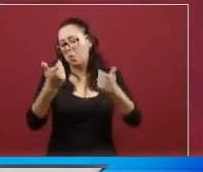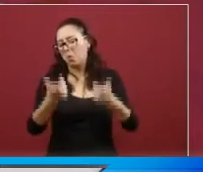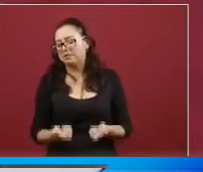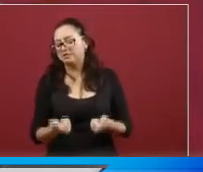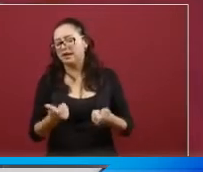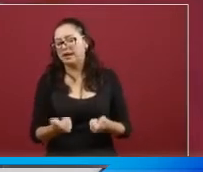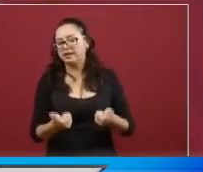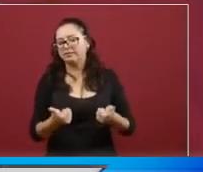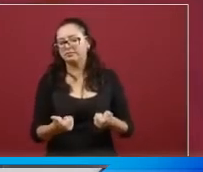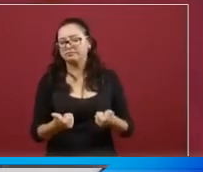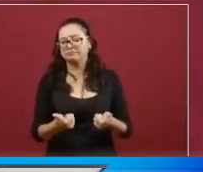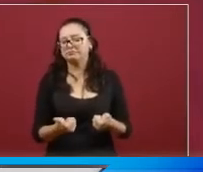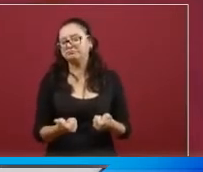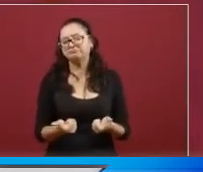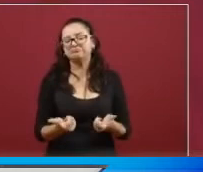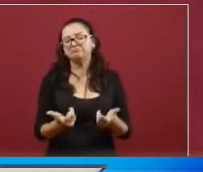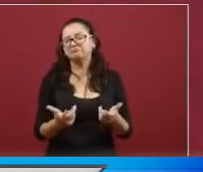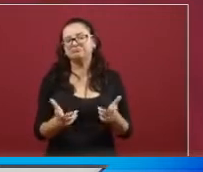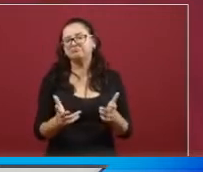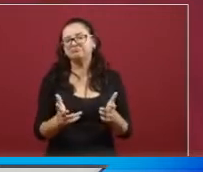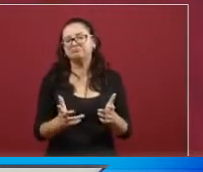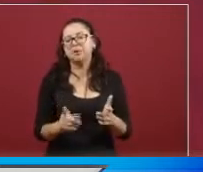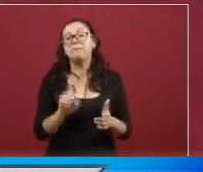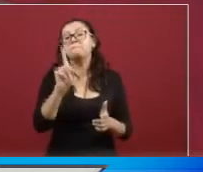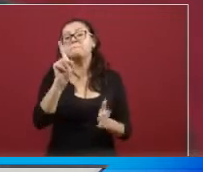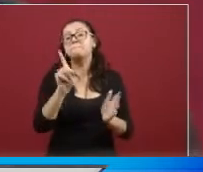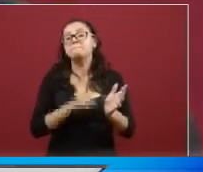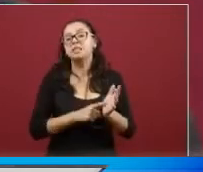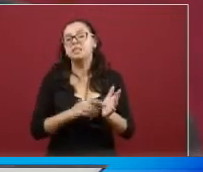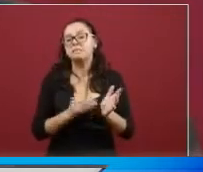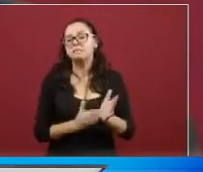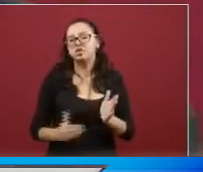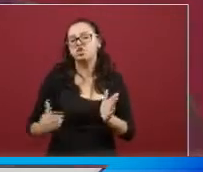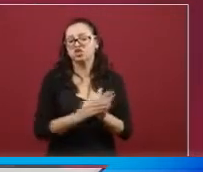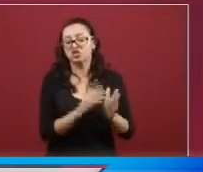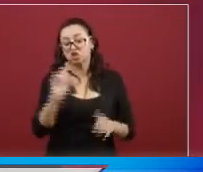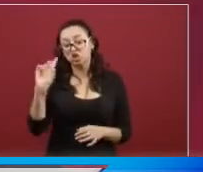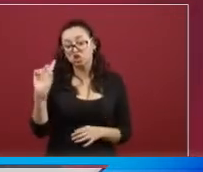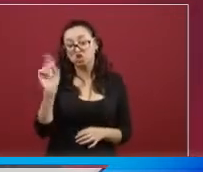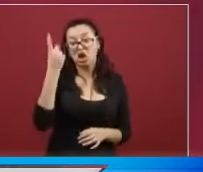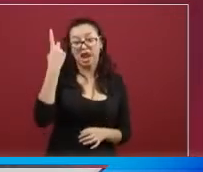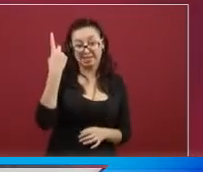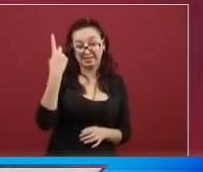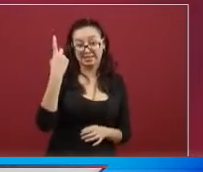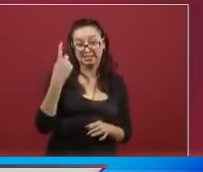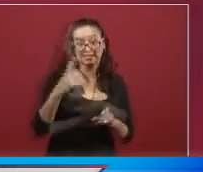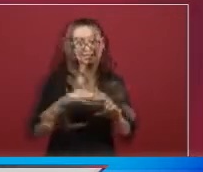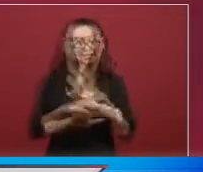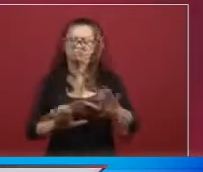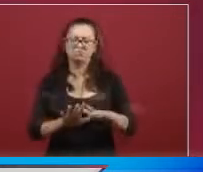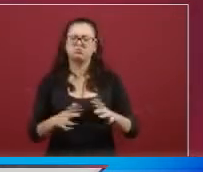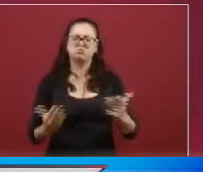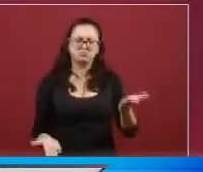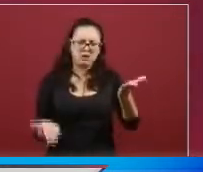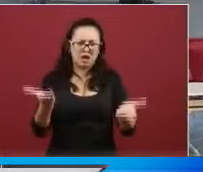se pretende es negociar con las empresas y que no tengan afectación para llegar a acuerdos. Se va a transparentar.